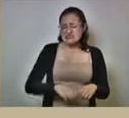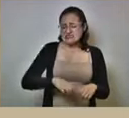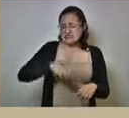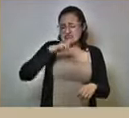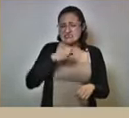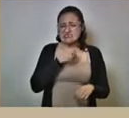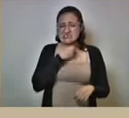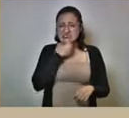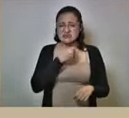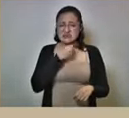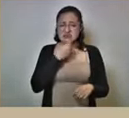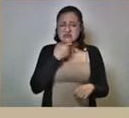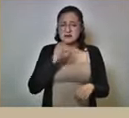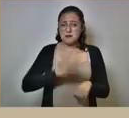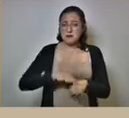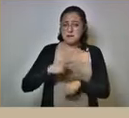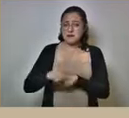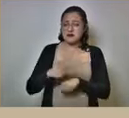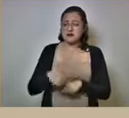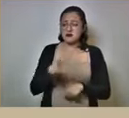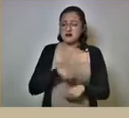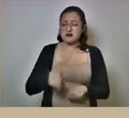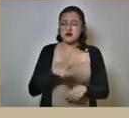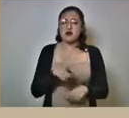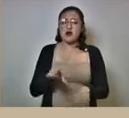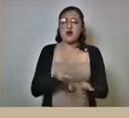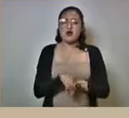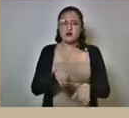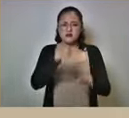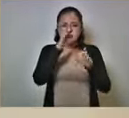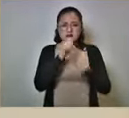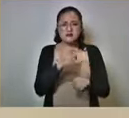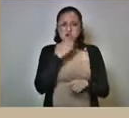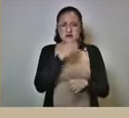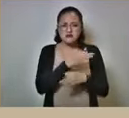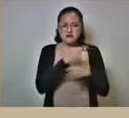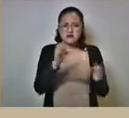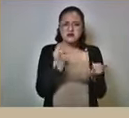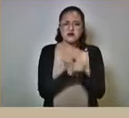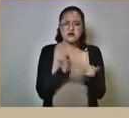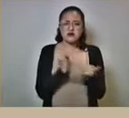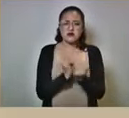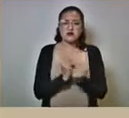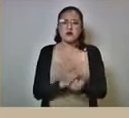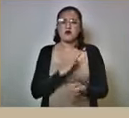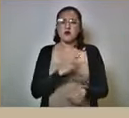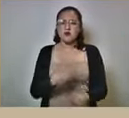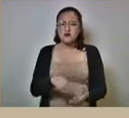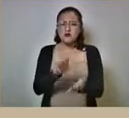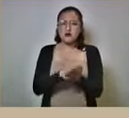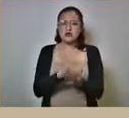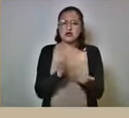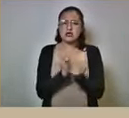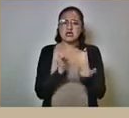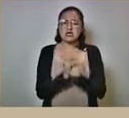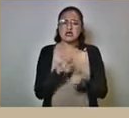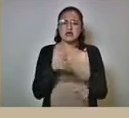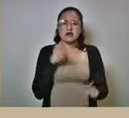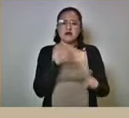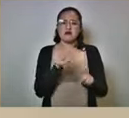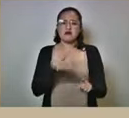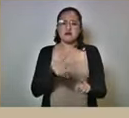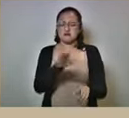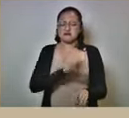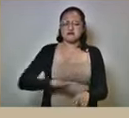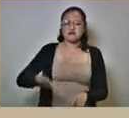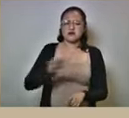Entonces, yo quiero preguntarle si independientemente de las medidas que ya anunció que se van a reforzar, ¿se pondría énfasis específico en estas zonas